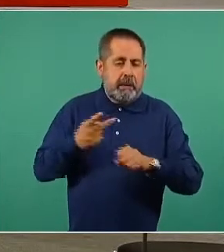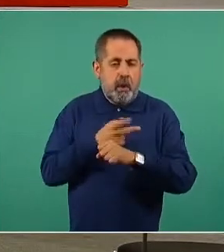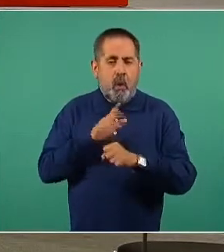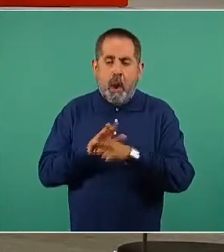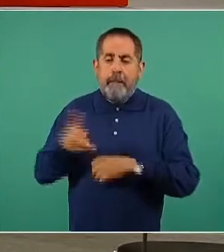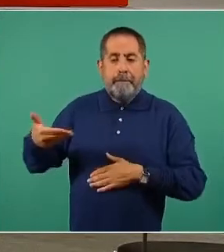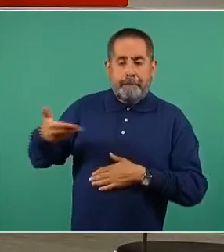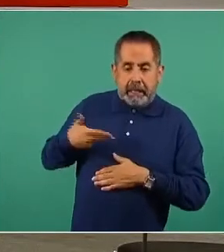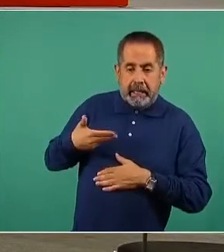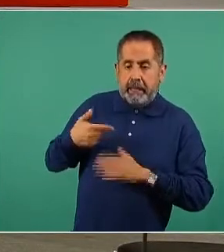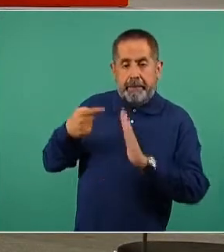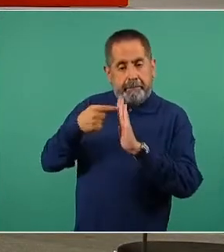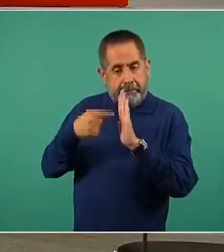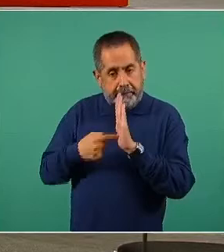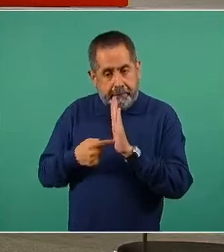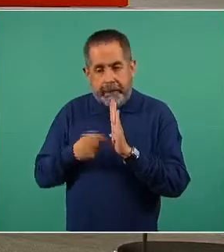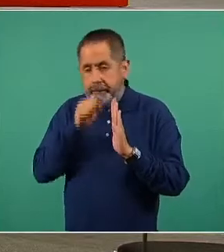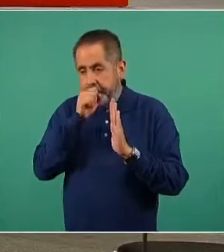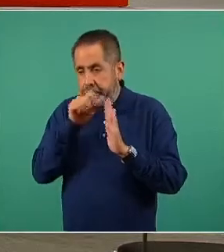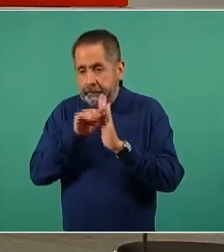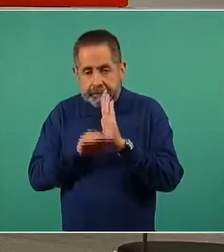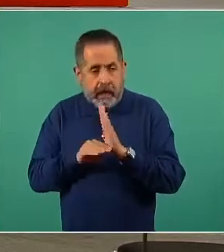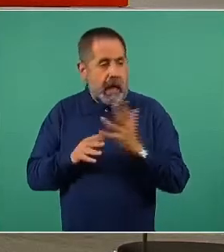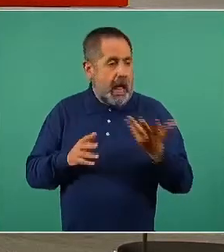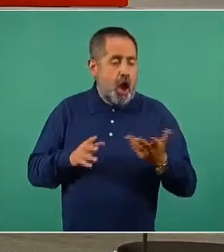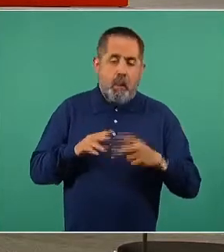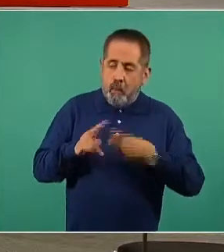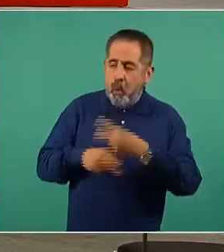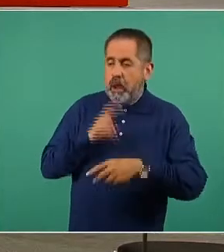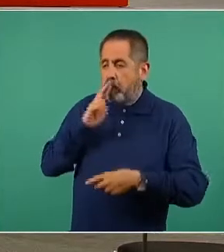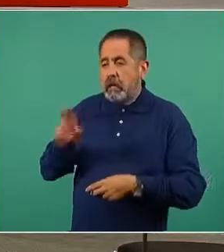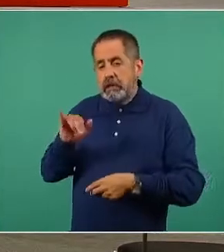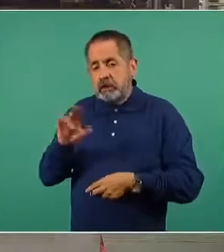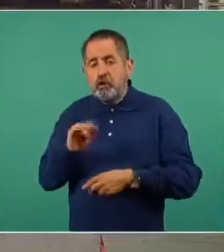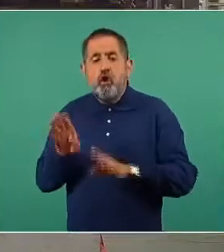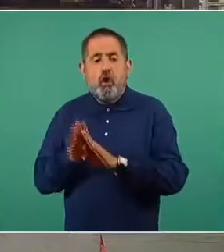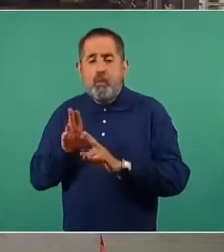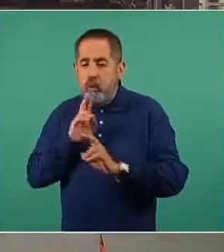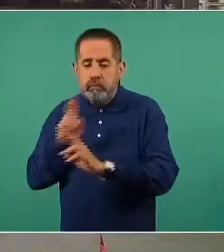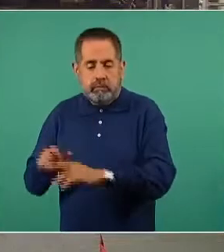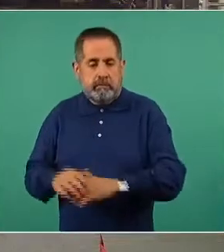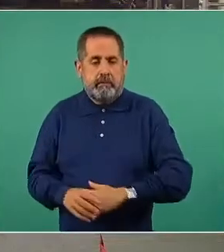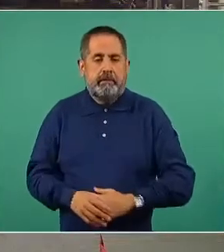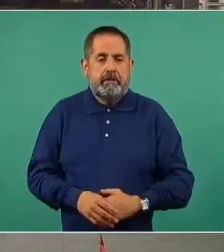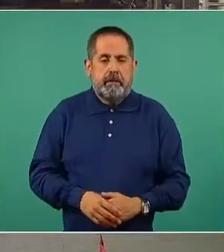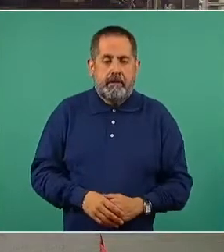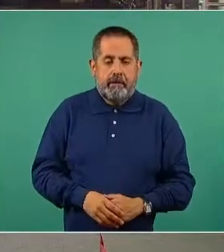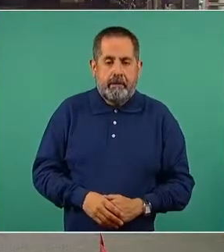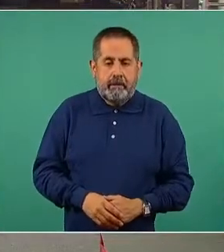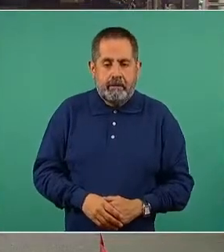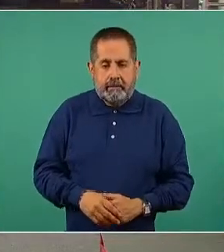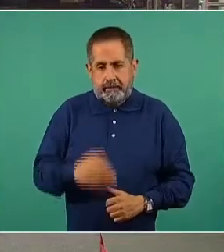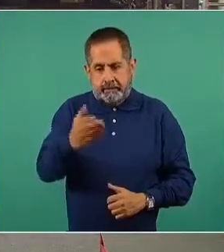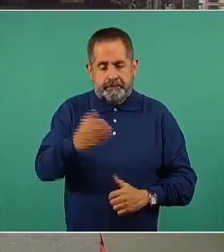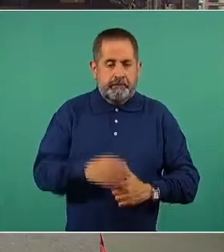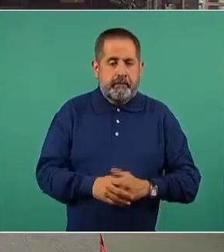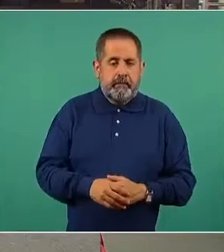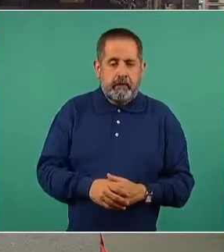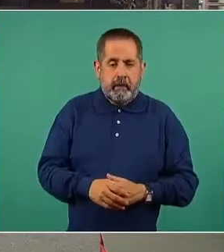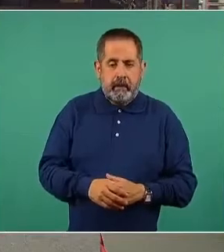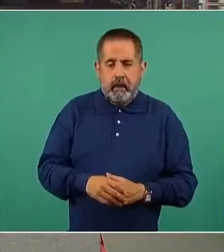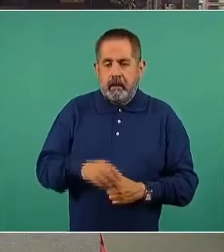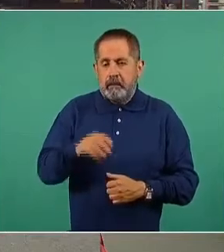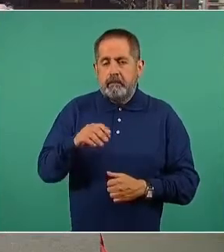las peticiones y cómo en su momento se pueden ir resolviendo. Muchas gracias. Penilei Ramírez,